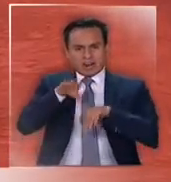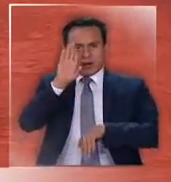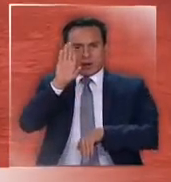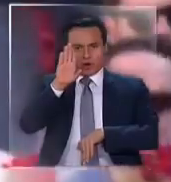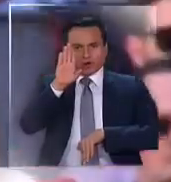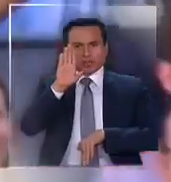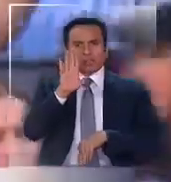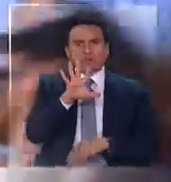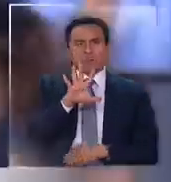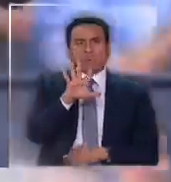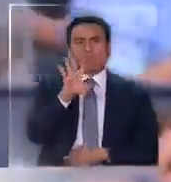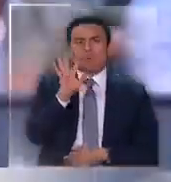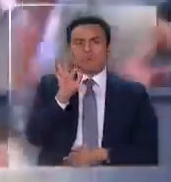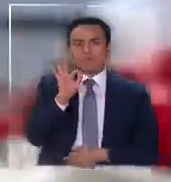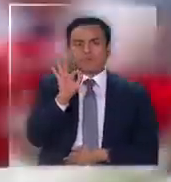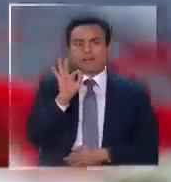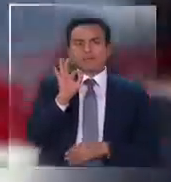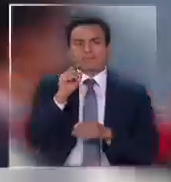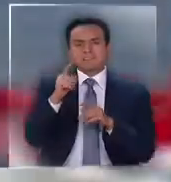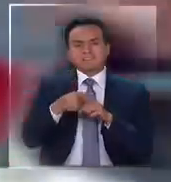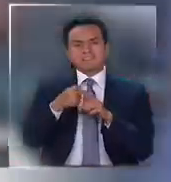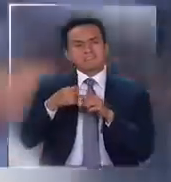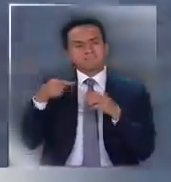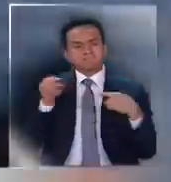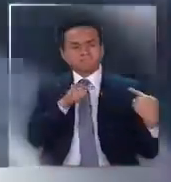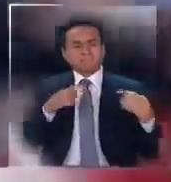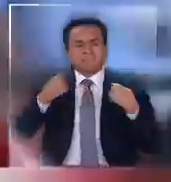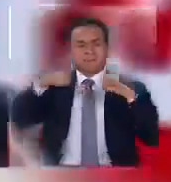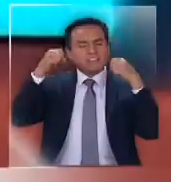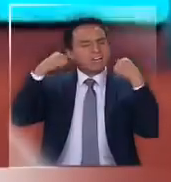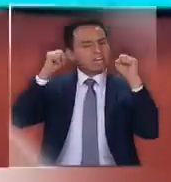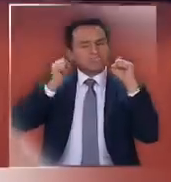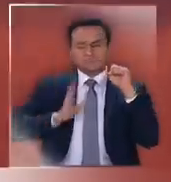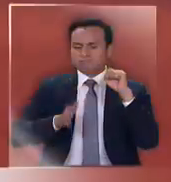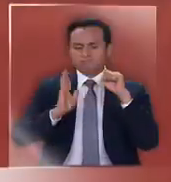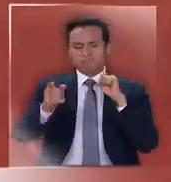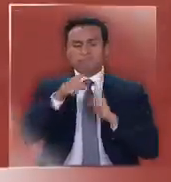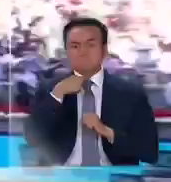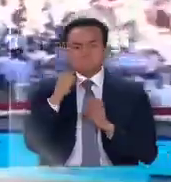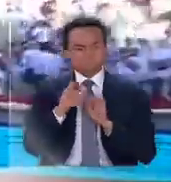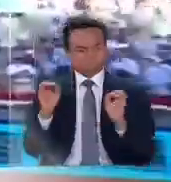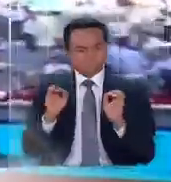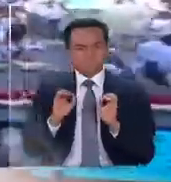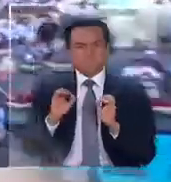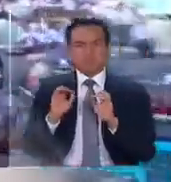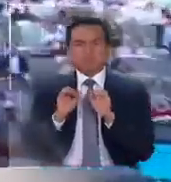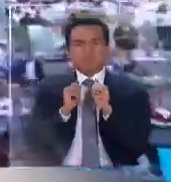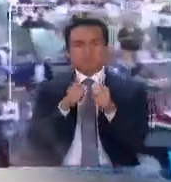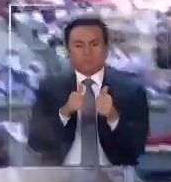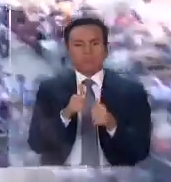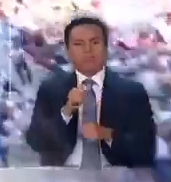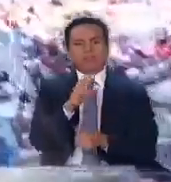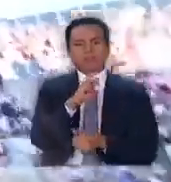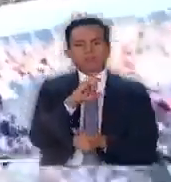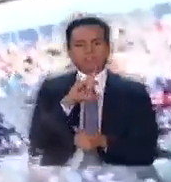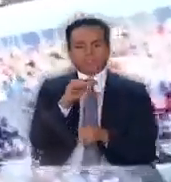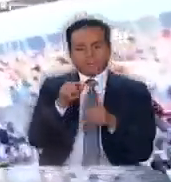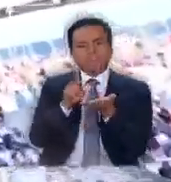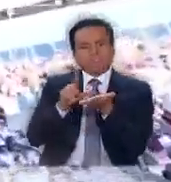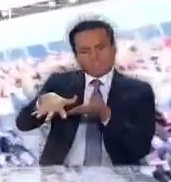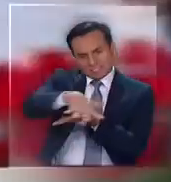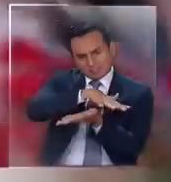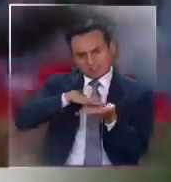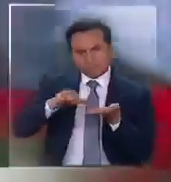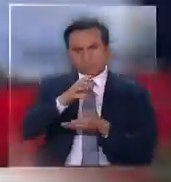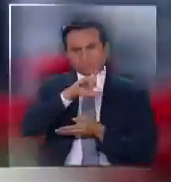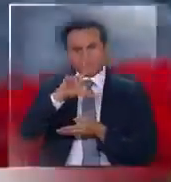de 50 sets ganados de forma consecutiva sobre arcilla. A propósito